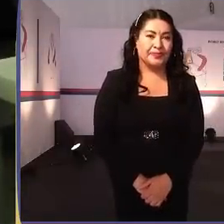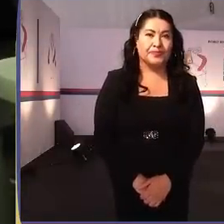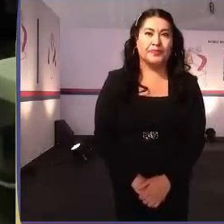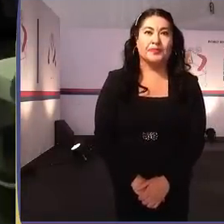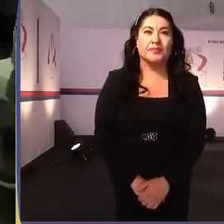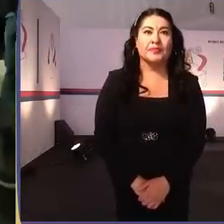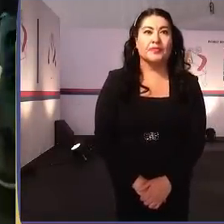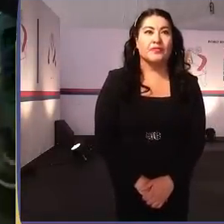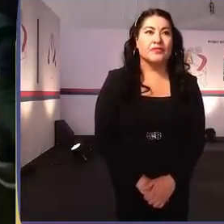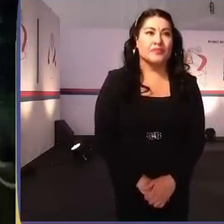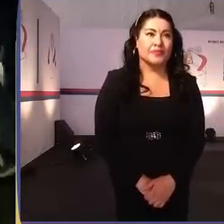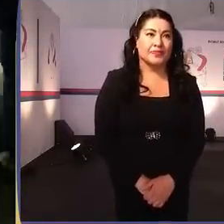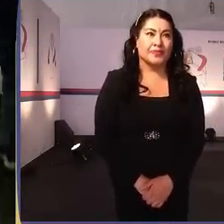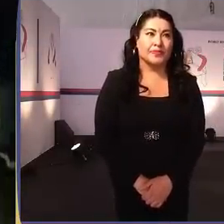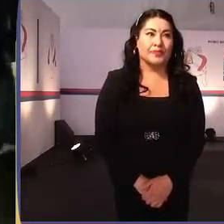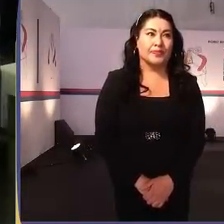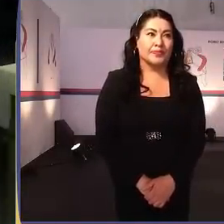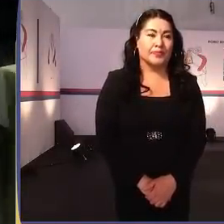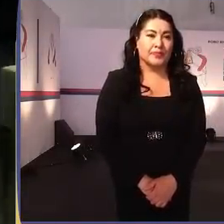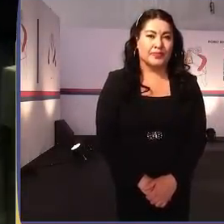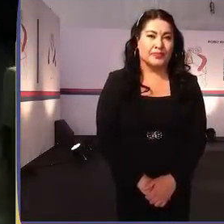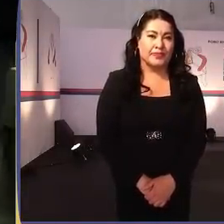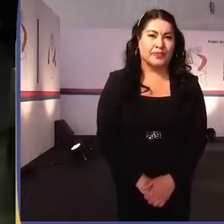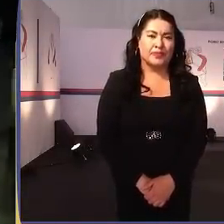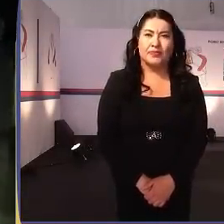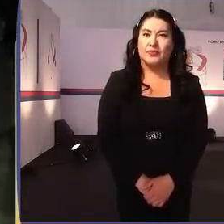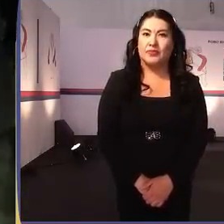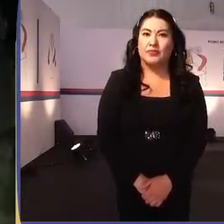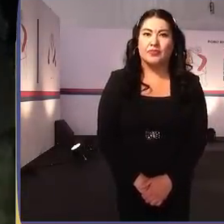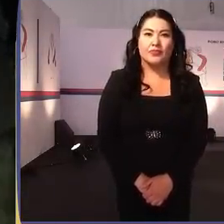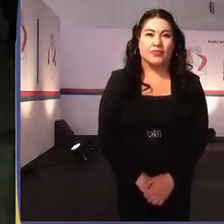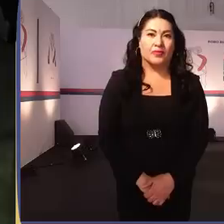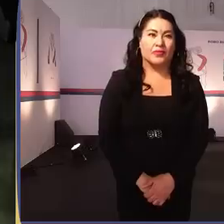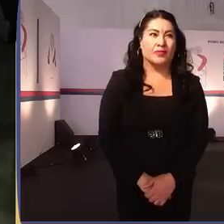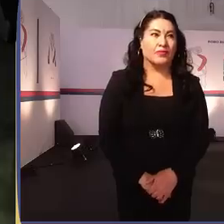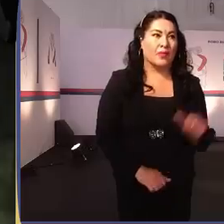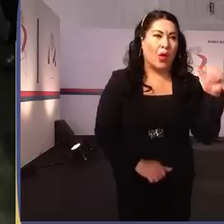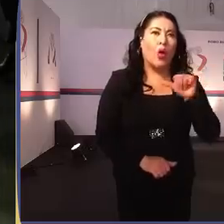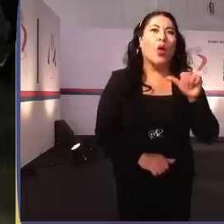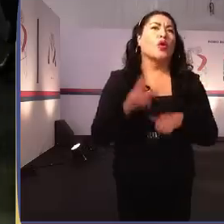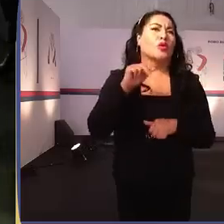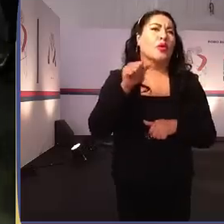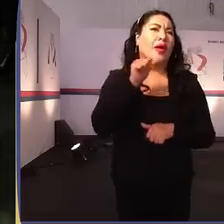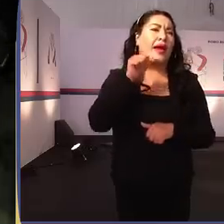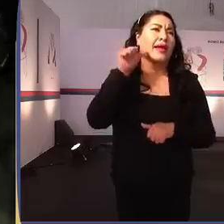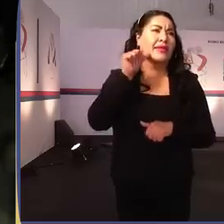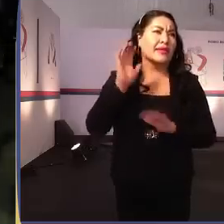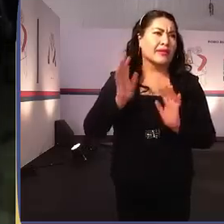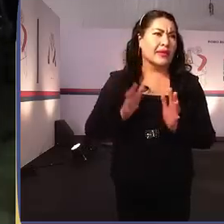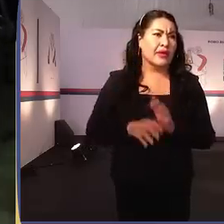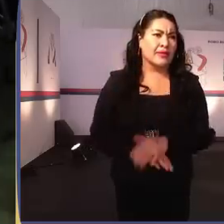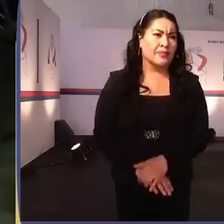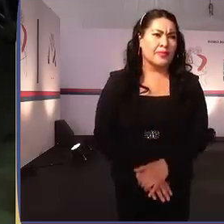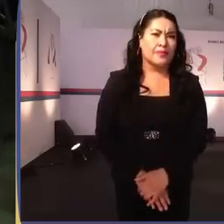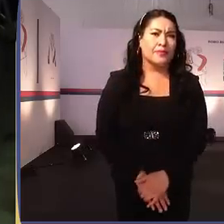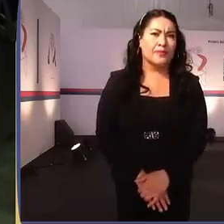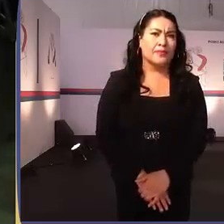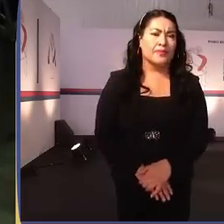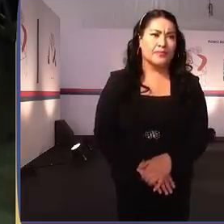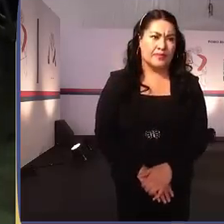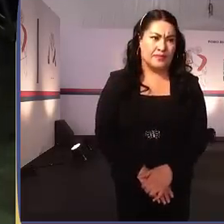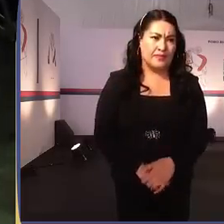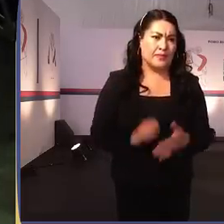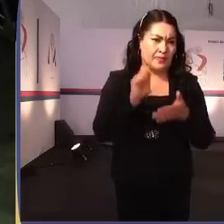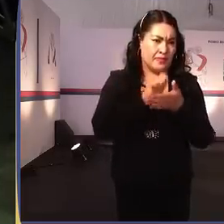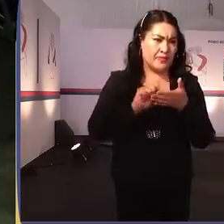Ah, estos son dos lectores infiltrados. No, hoy no. Ayer tuvieron su chance, es que escriben.